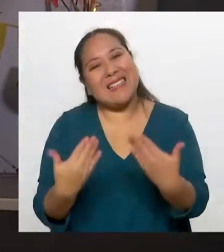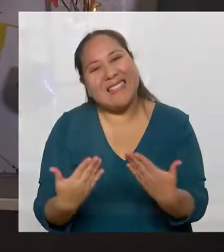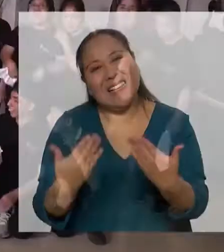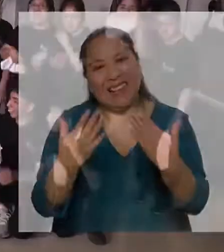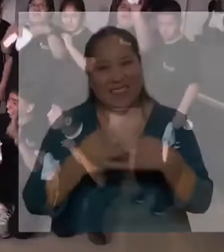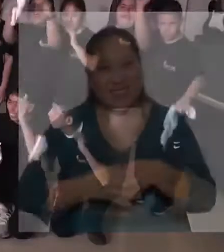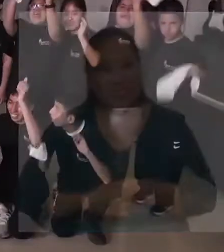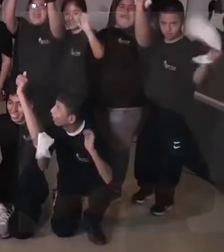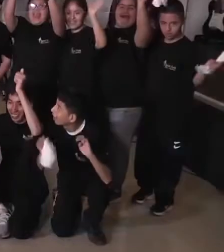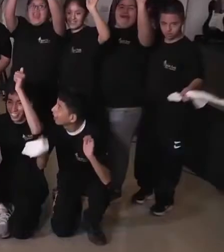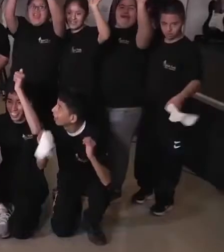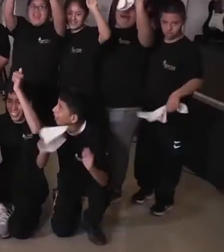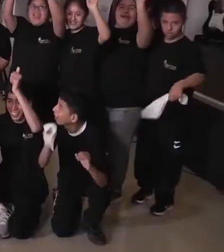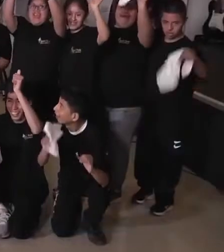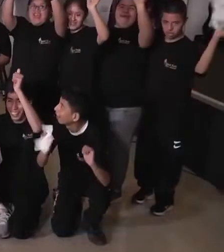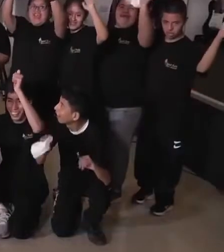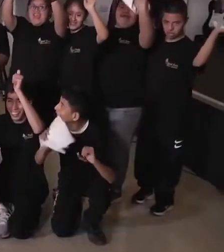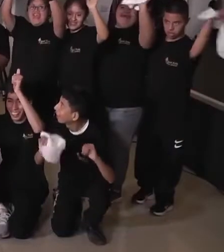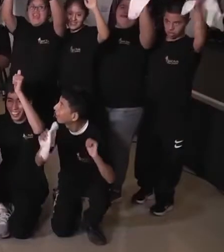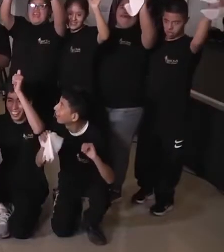Gracias.